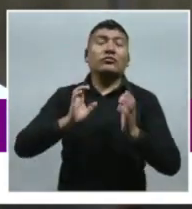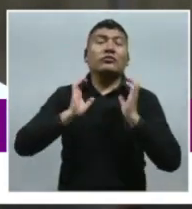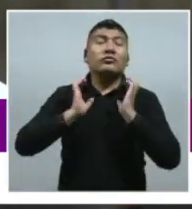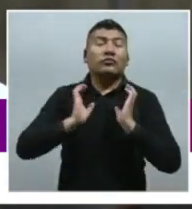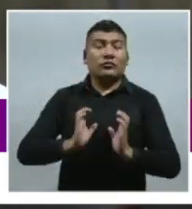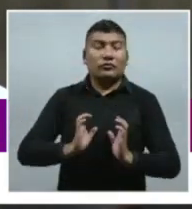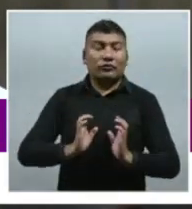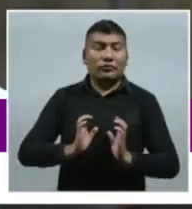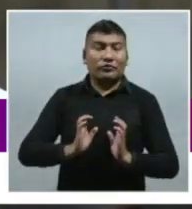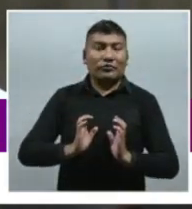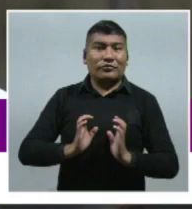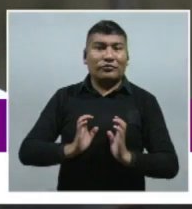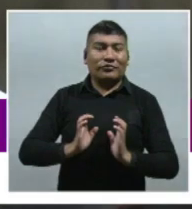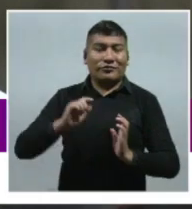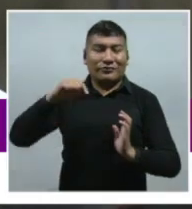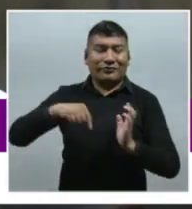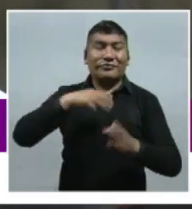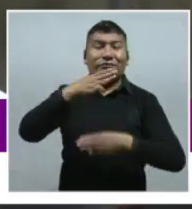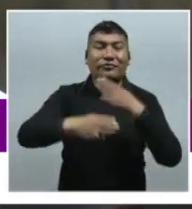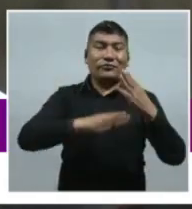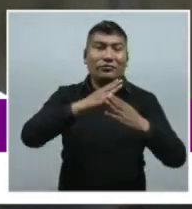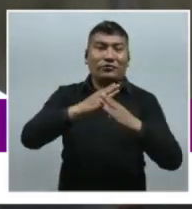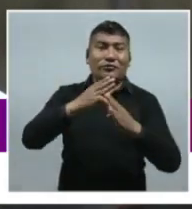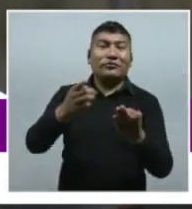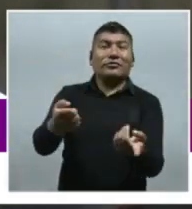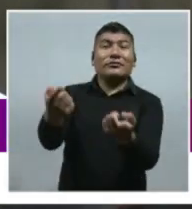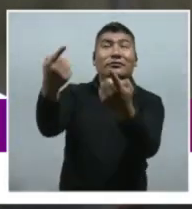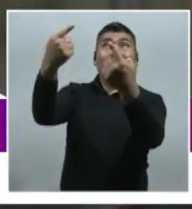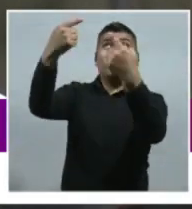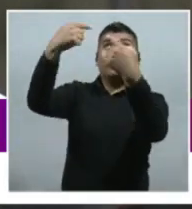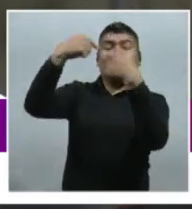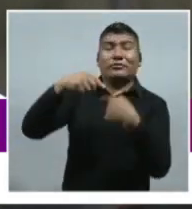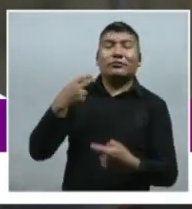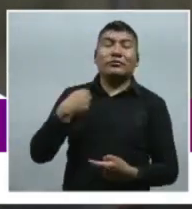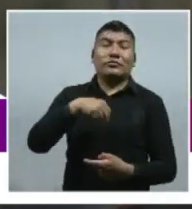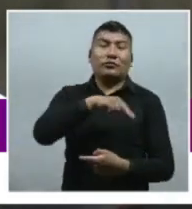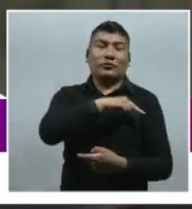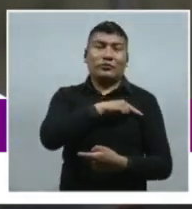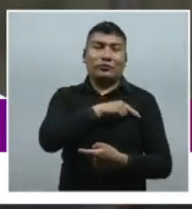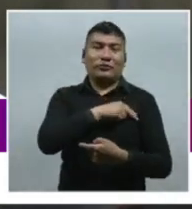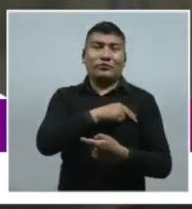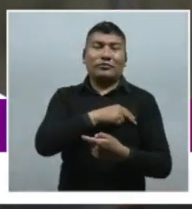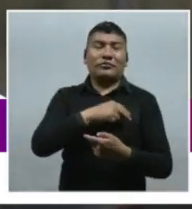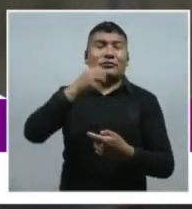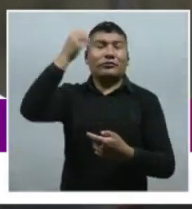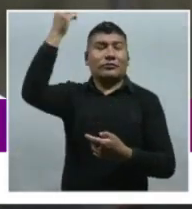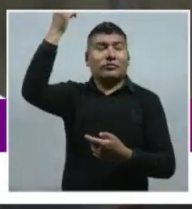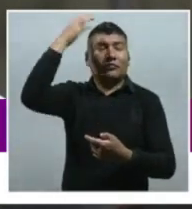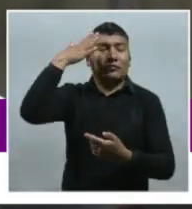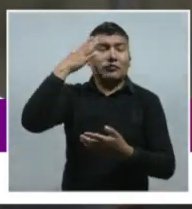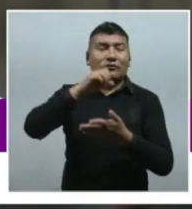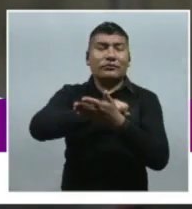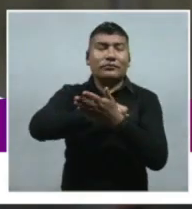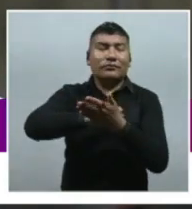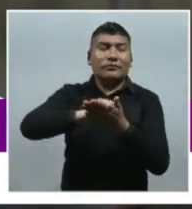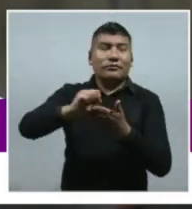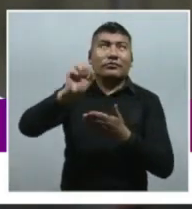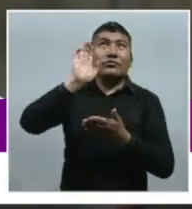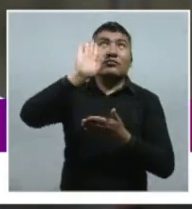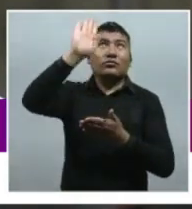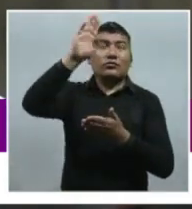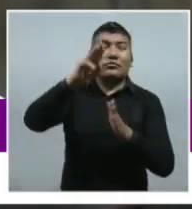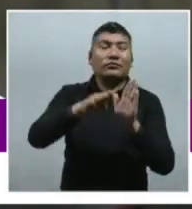de haber venido a nosotros la gracia de los sacramentos es precisamente